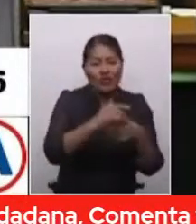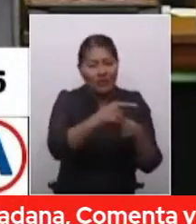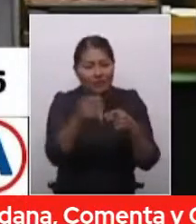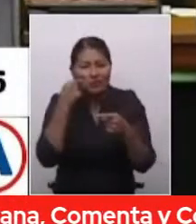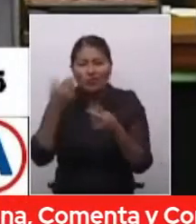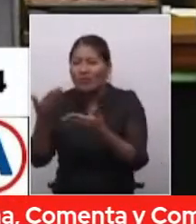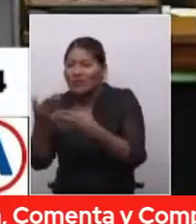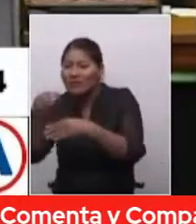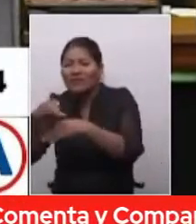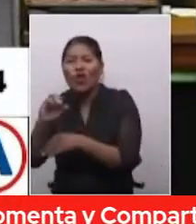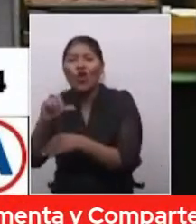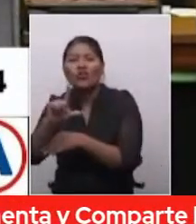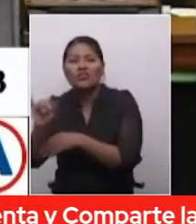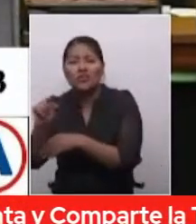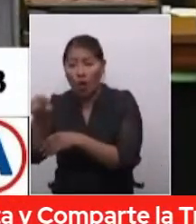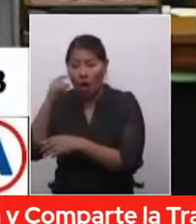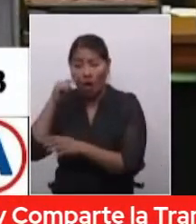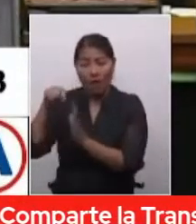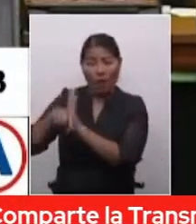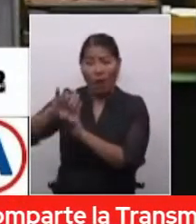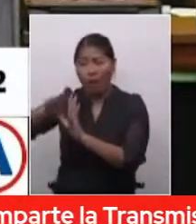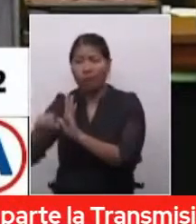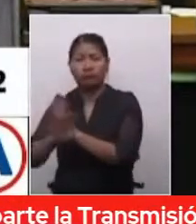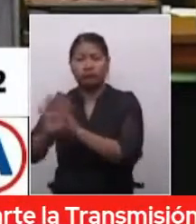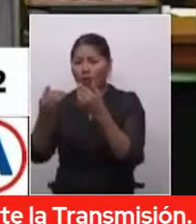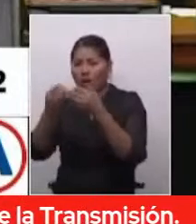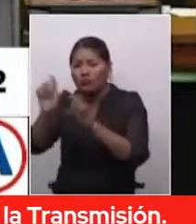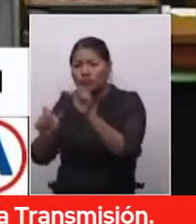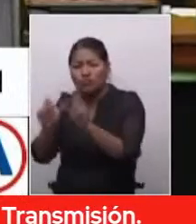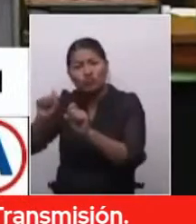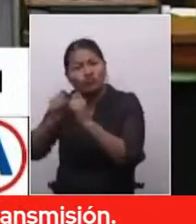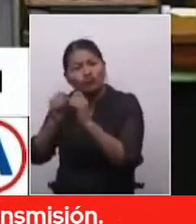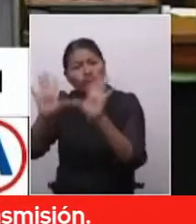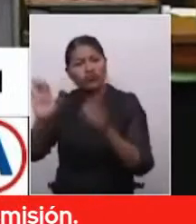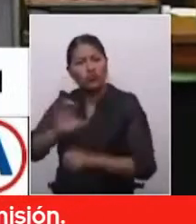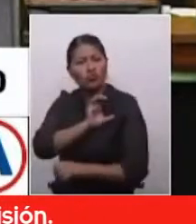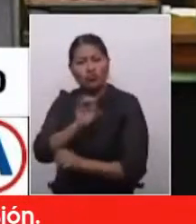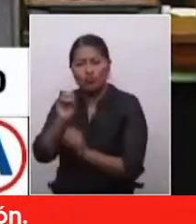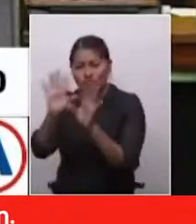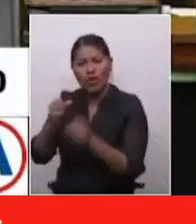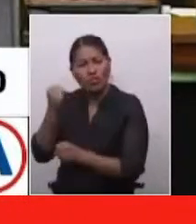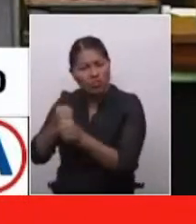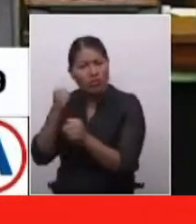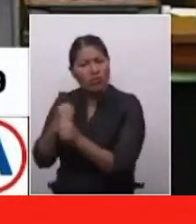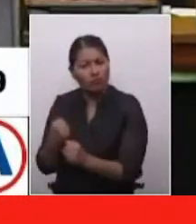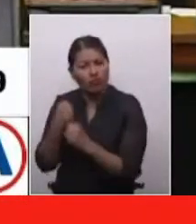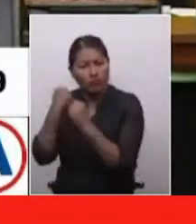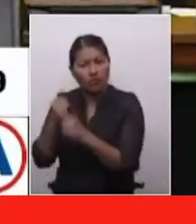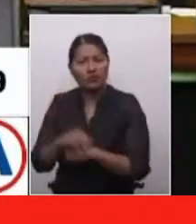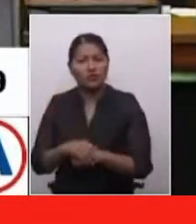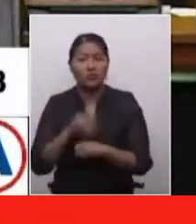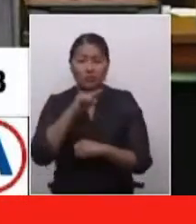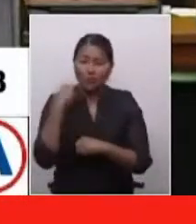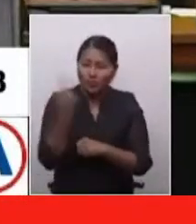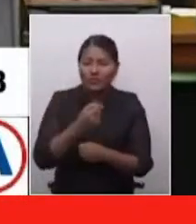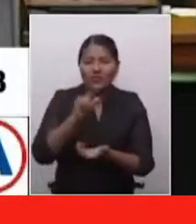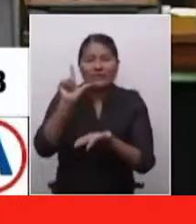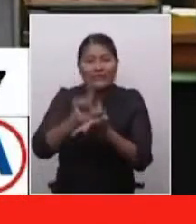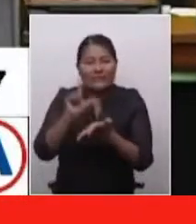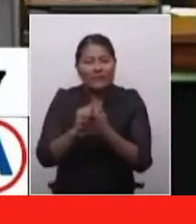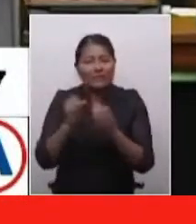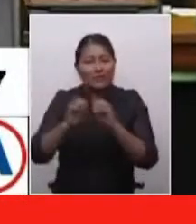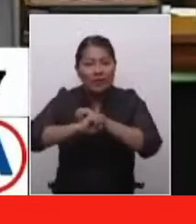vecinos de Coyique, que no son delincuentes, que son personas transparentes, pobres, pero pujantes. Por eso quiero tener una Lima